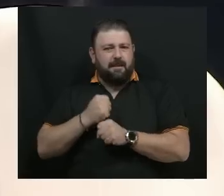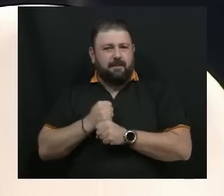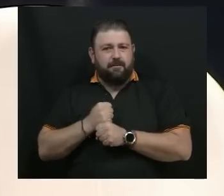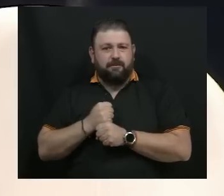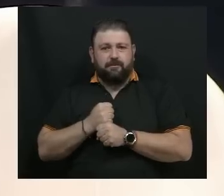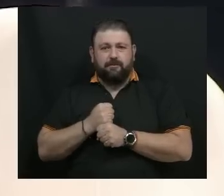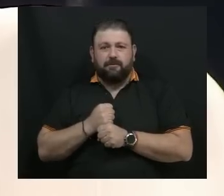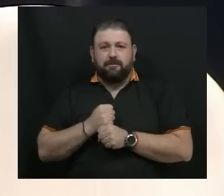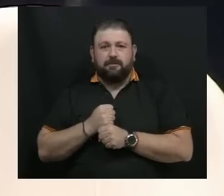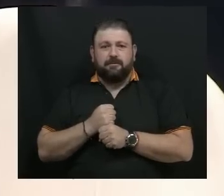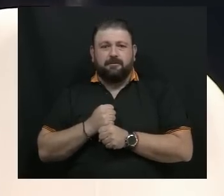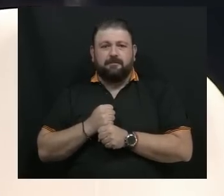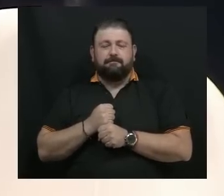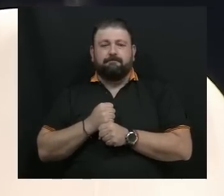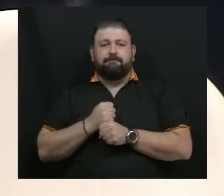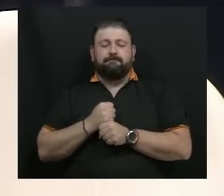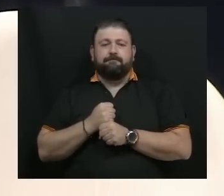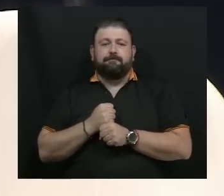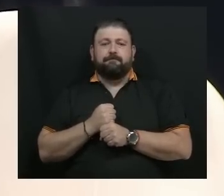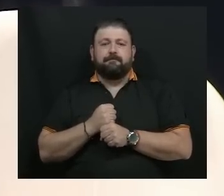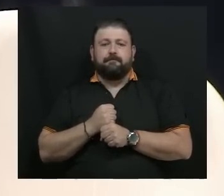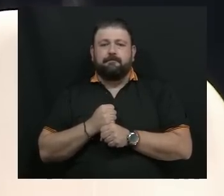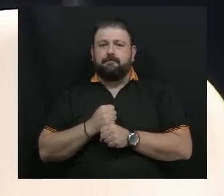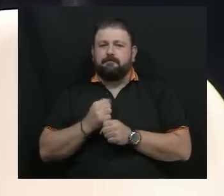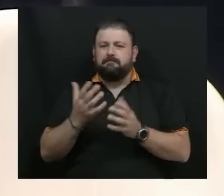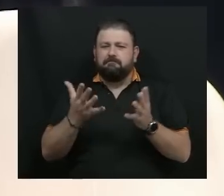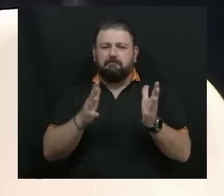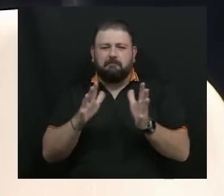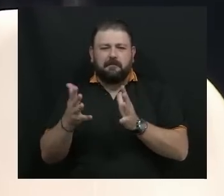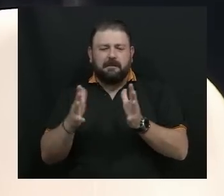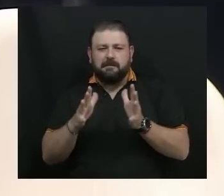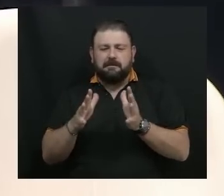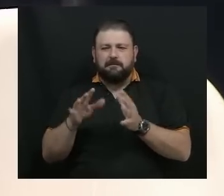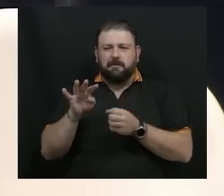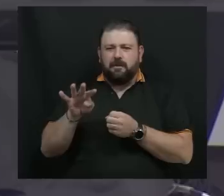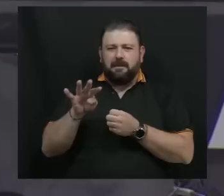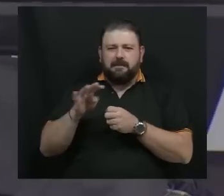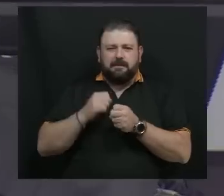Mentira, no tan viejo. Hace como 19 años y medio. ¿No?